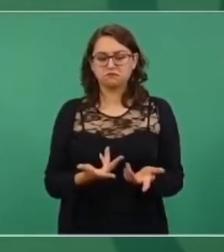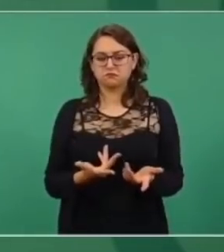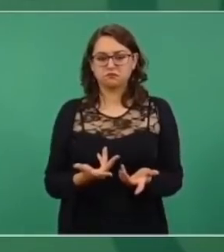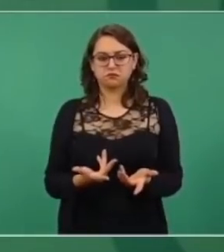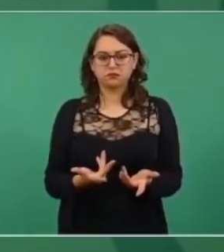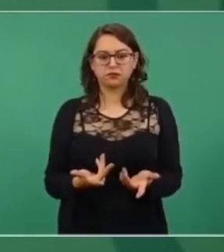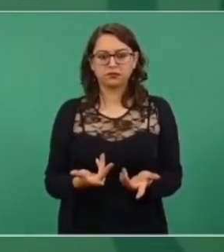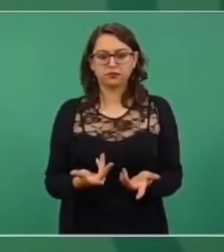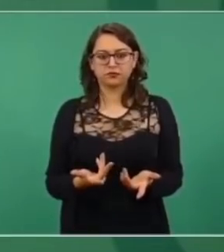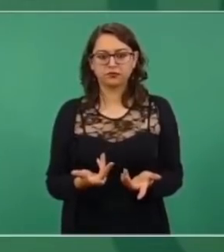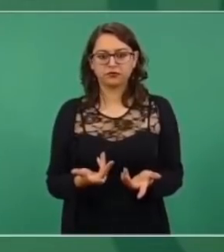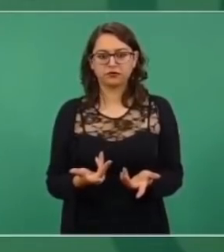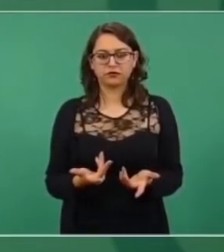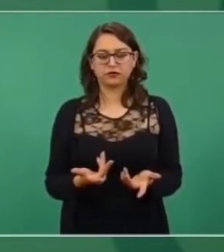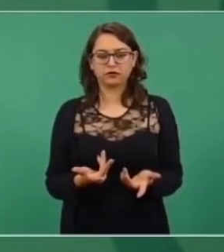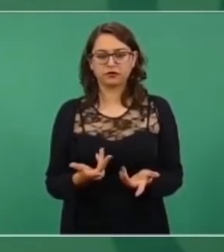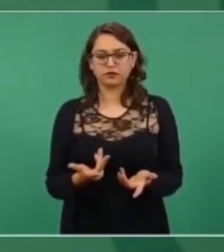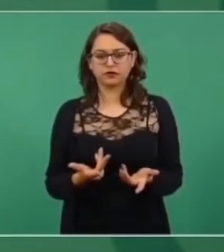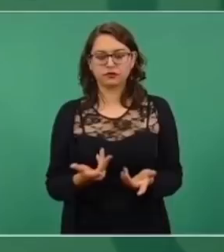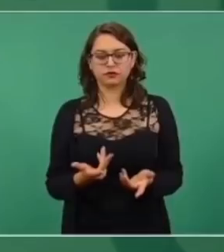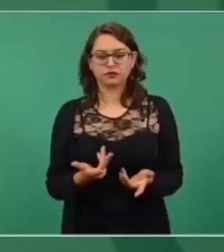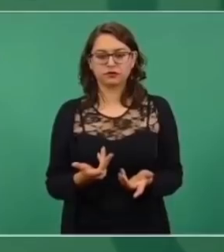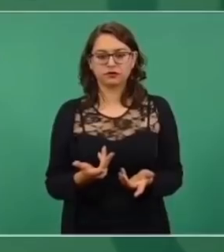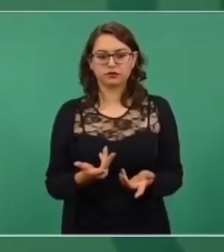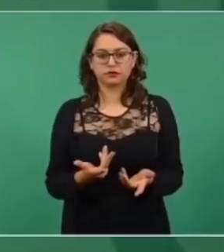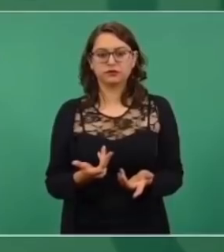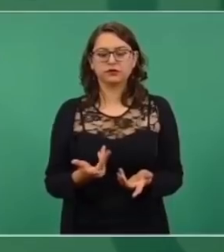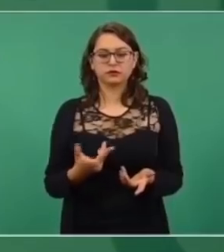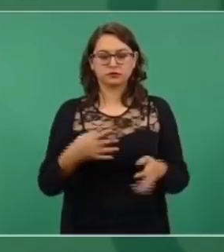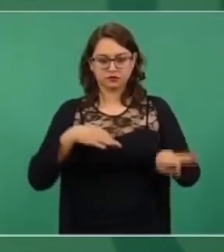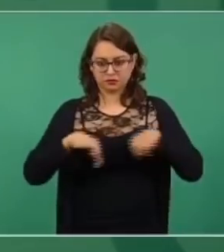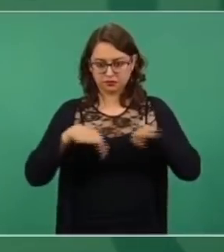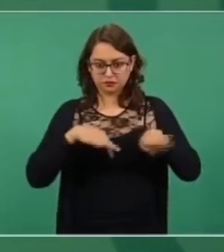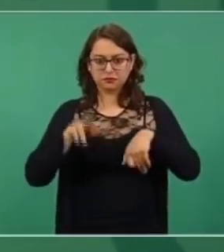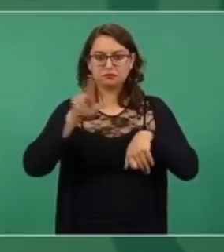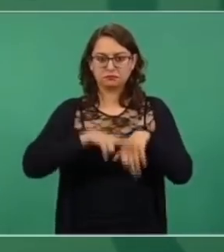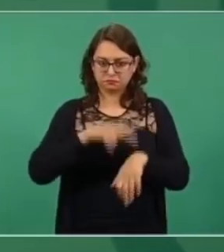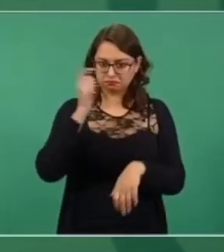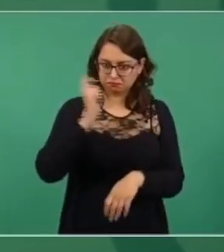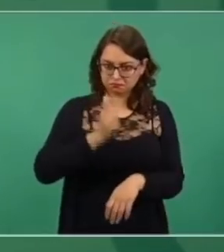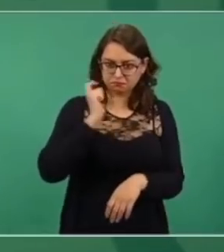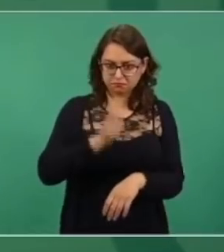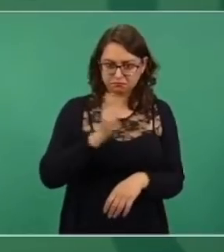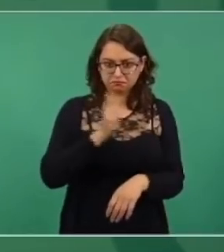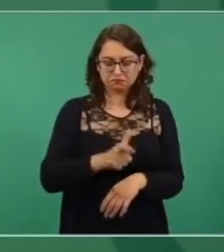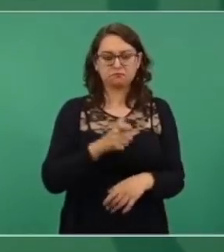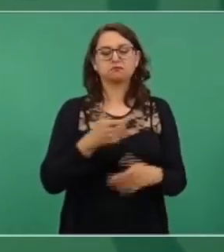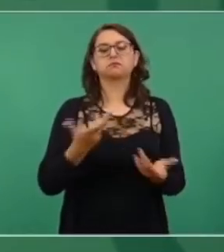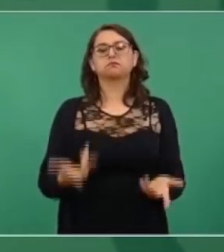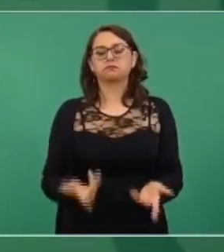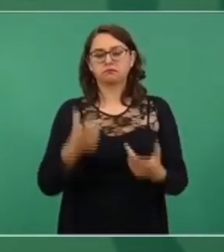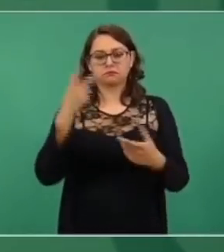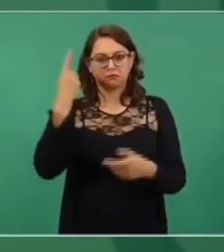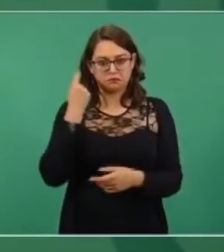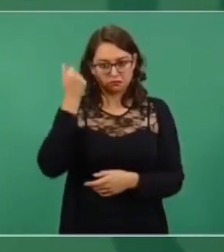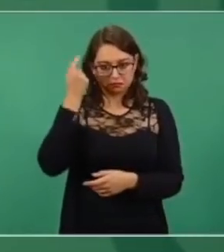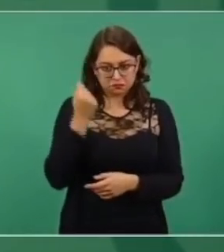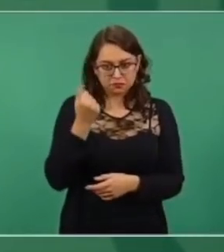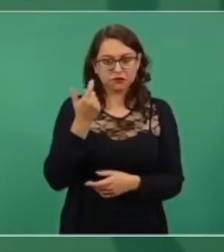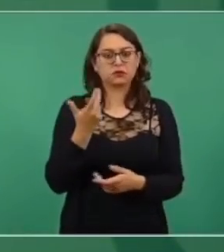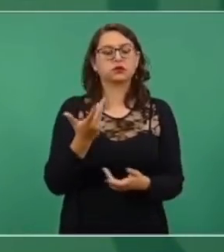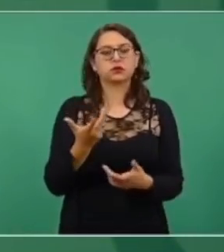va a dejar de pagar a los trabajadores las pensiones, que no se